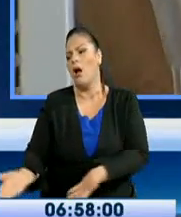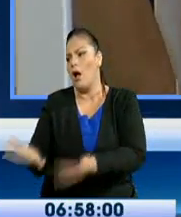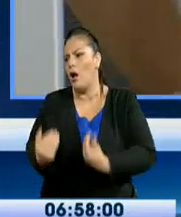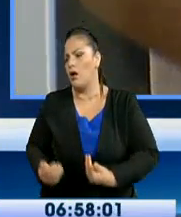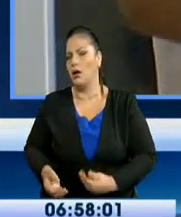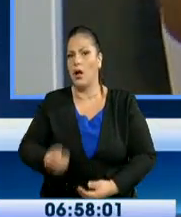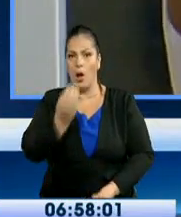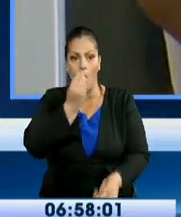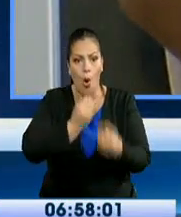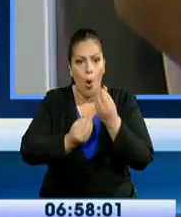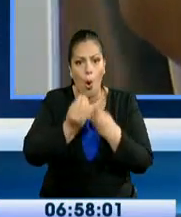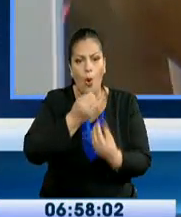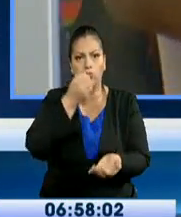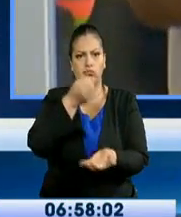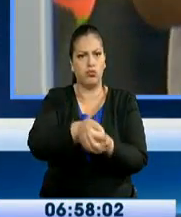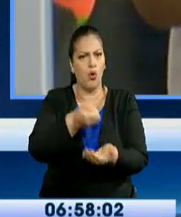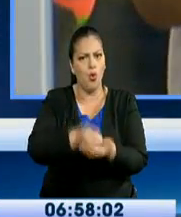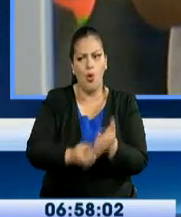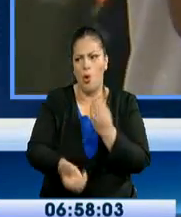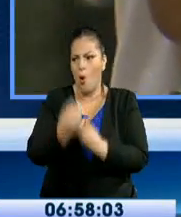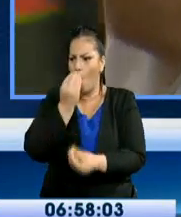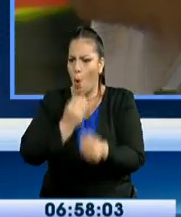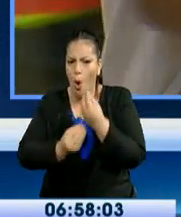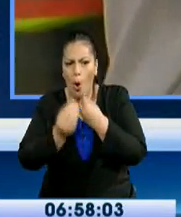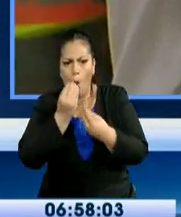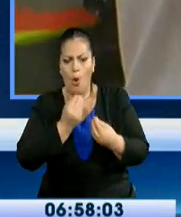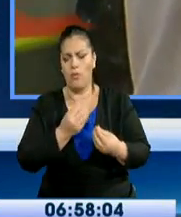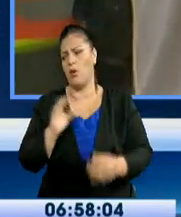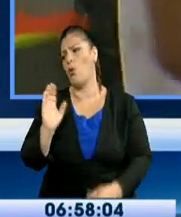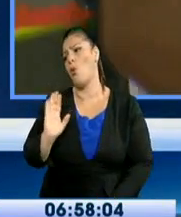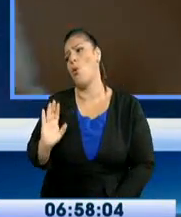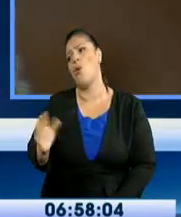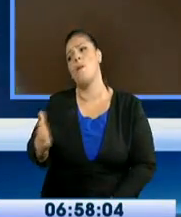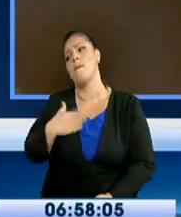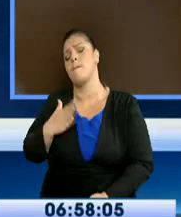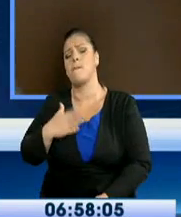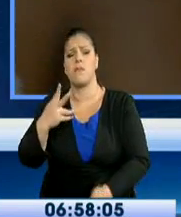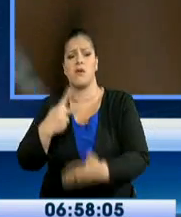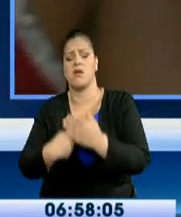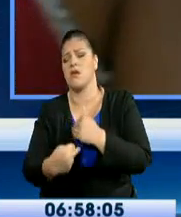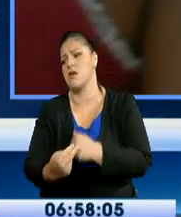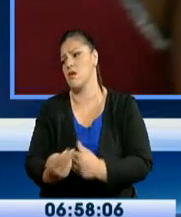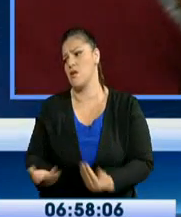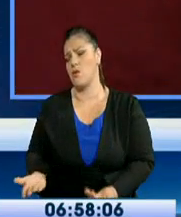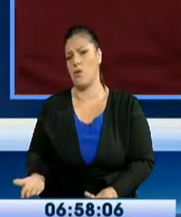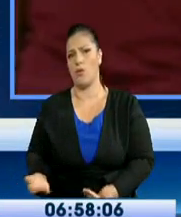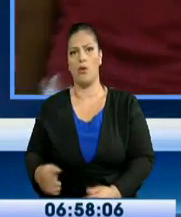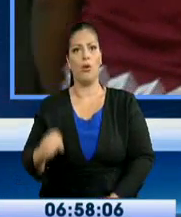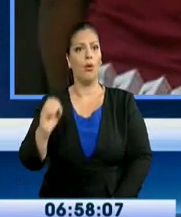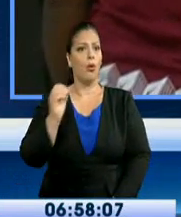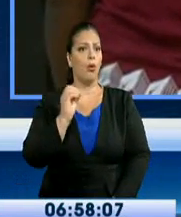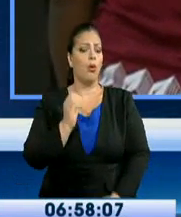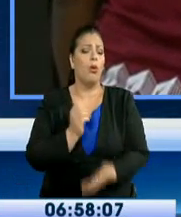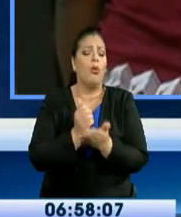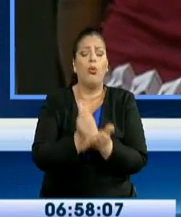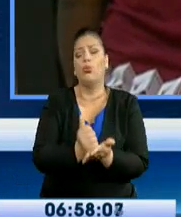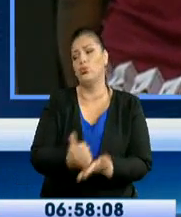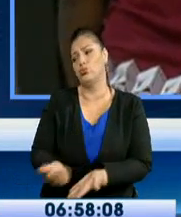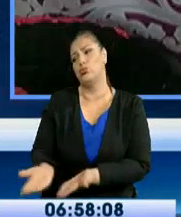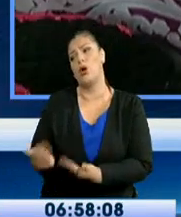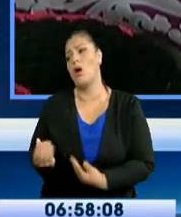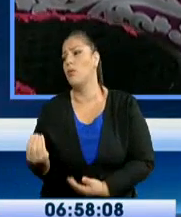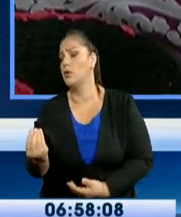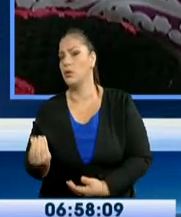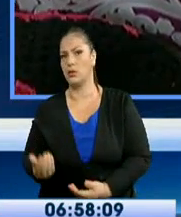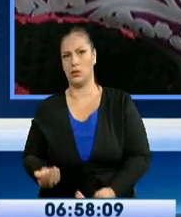es para alimento, no es para medicinas. Tengo un hijo con hambre. Así es. Necesito para movilizarme, porque cuando es así, pides de otra manera. Pues, por